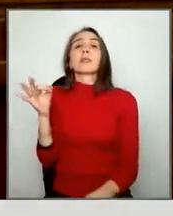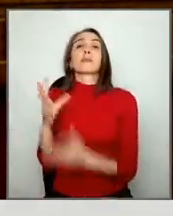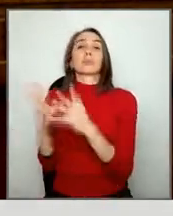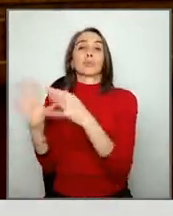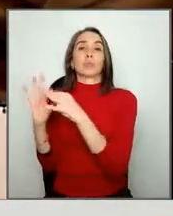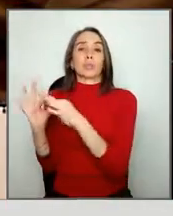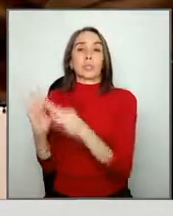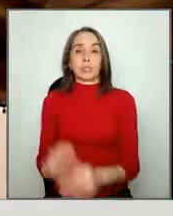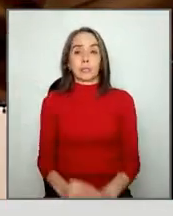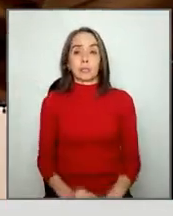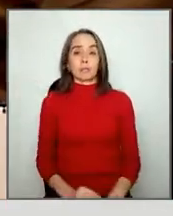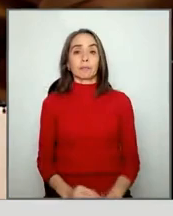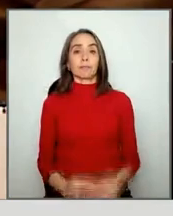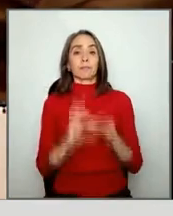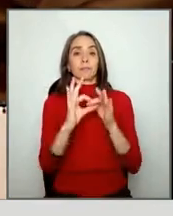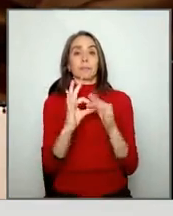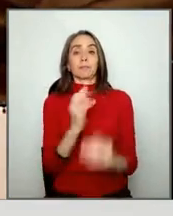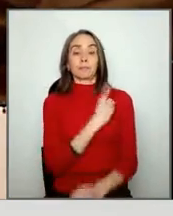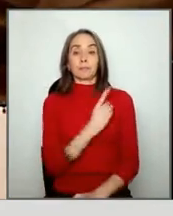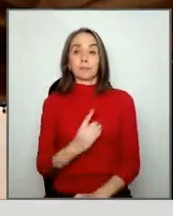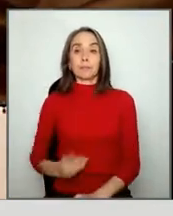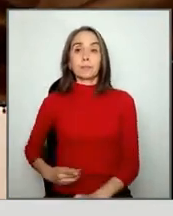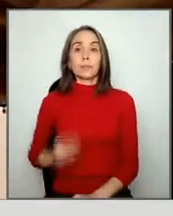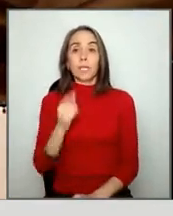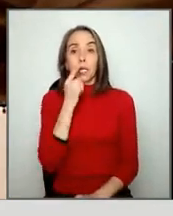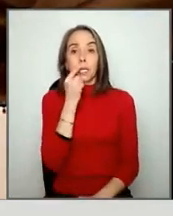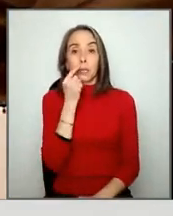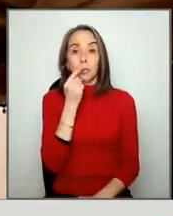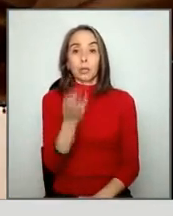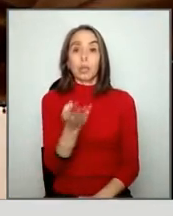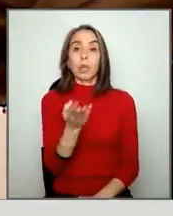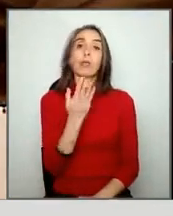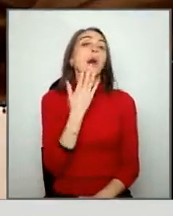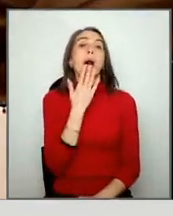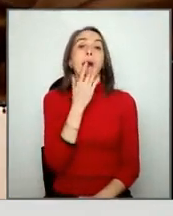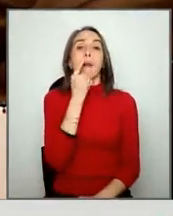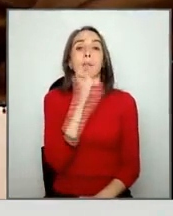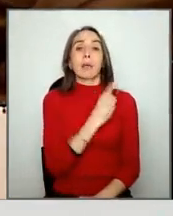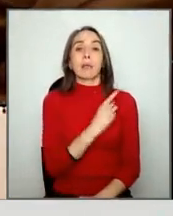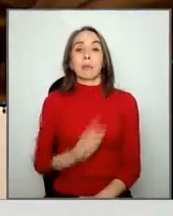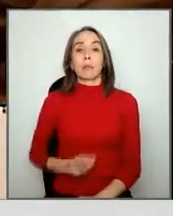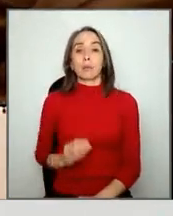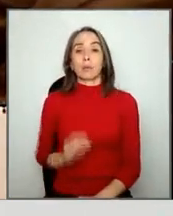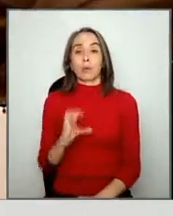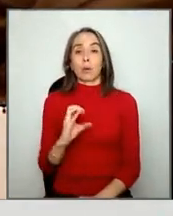Gracias diputado a continuación Le ofrezco la palabra al diputado coloma